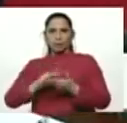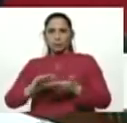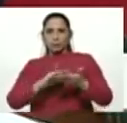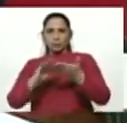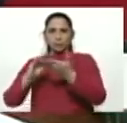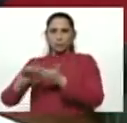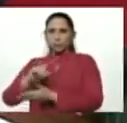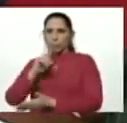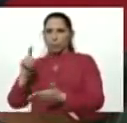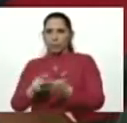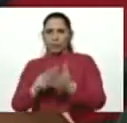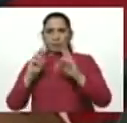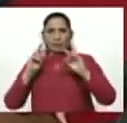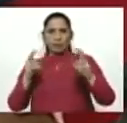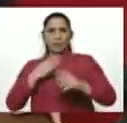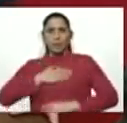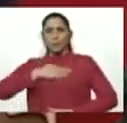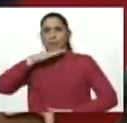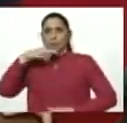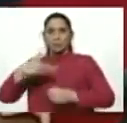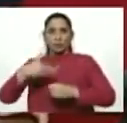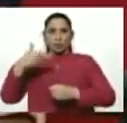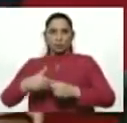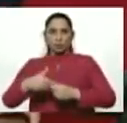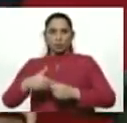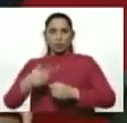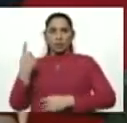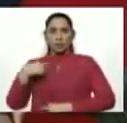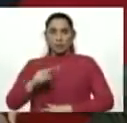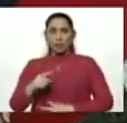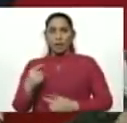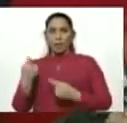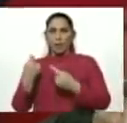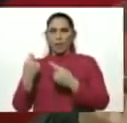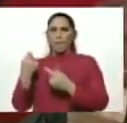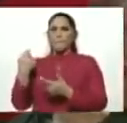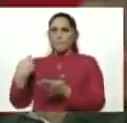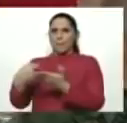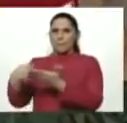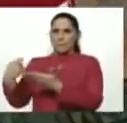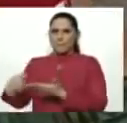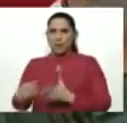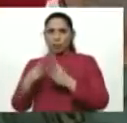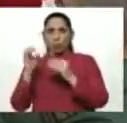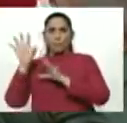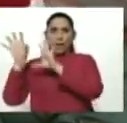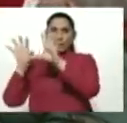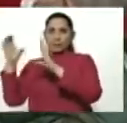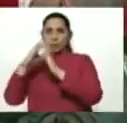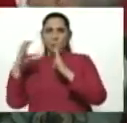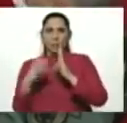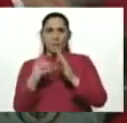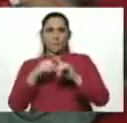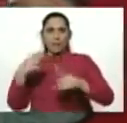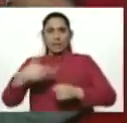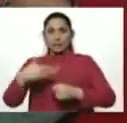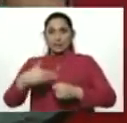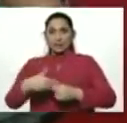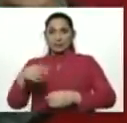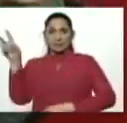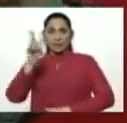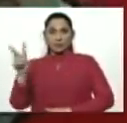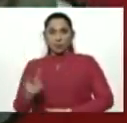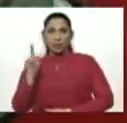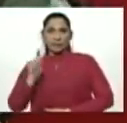tema del abastecimiento de gasolina. Tenemos ofertas de todos los países de la OPEP para la gasolina que Venezuela